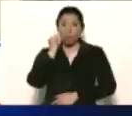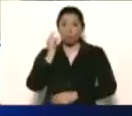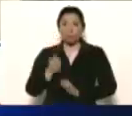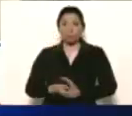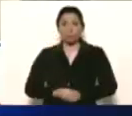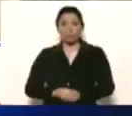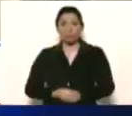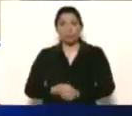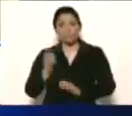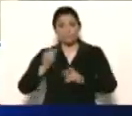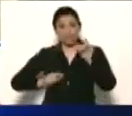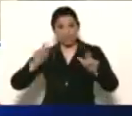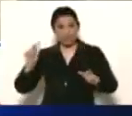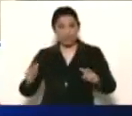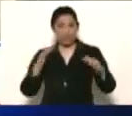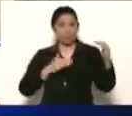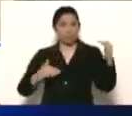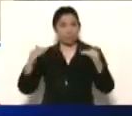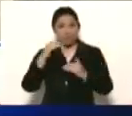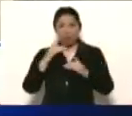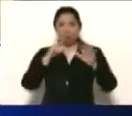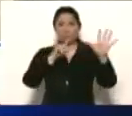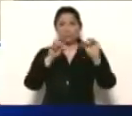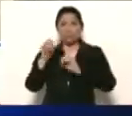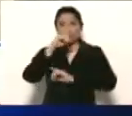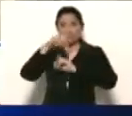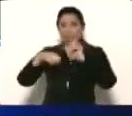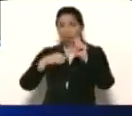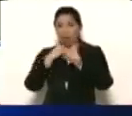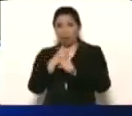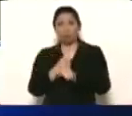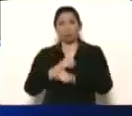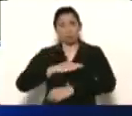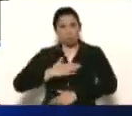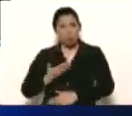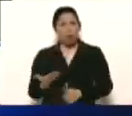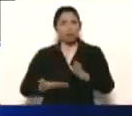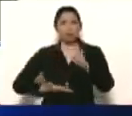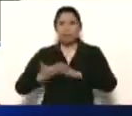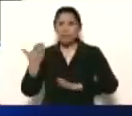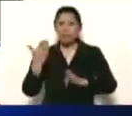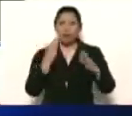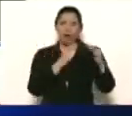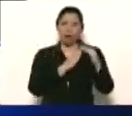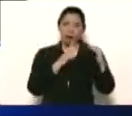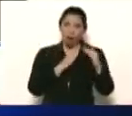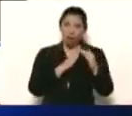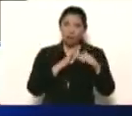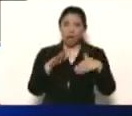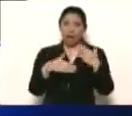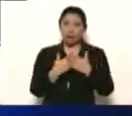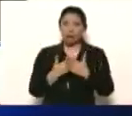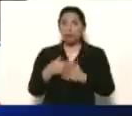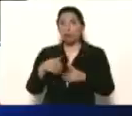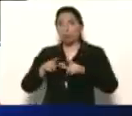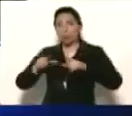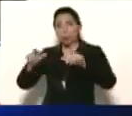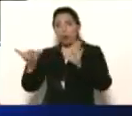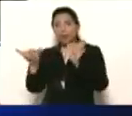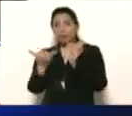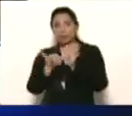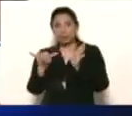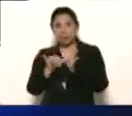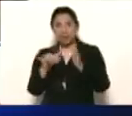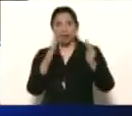mayores de 60 años de edad pudieron salir de sus residencias a las zonas cercanas a